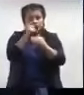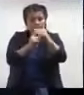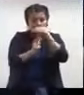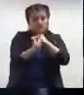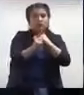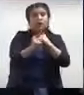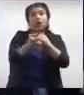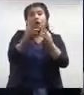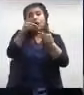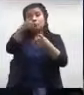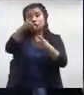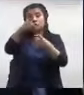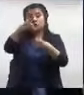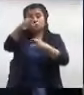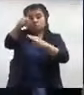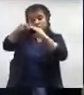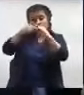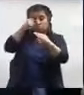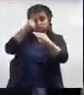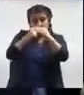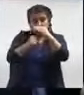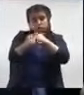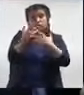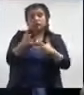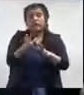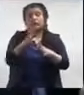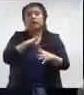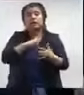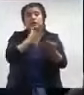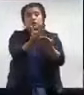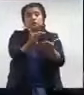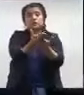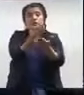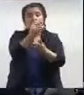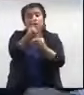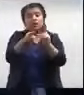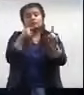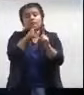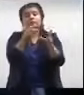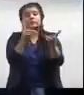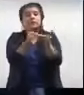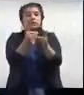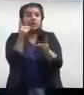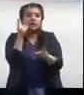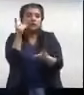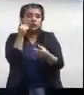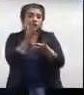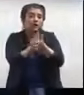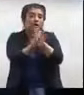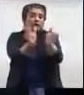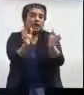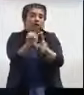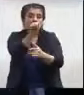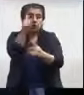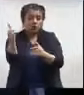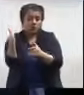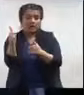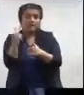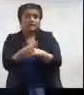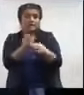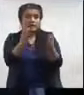de expedientes administrativos que contengan peticiones a la Dirección General y otras dependencias de la